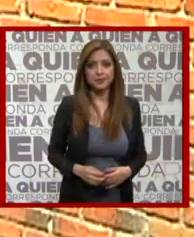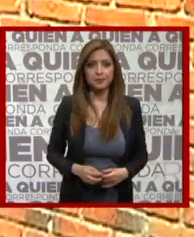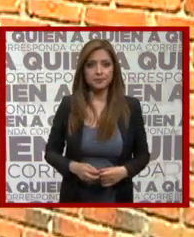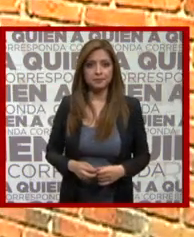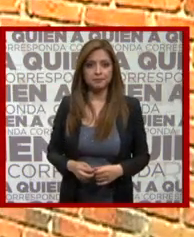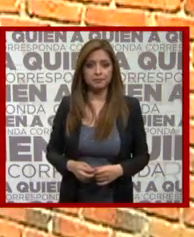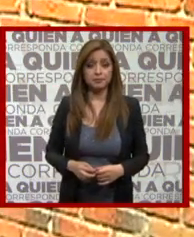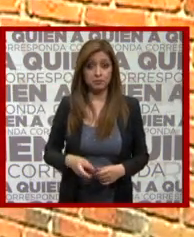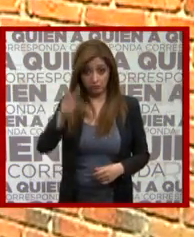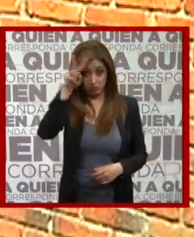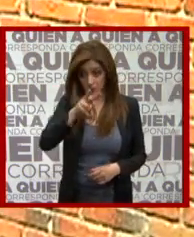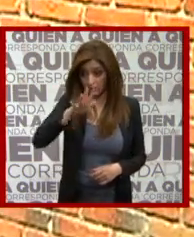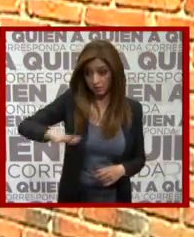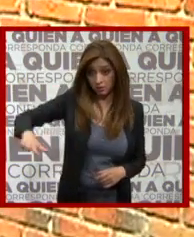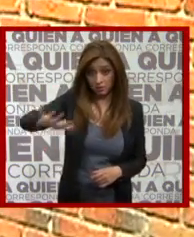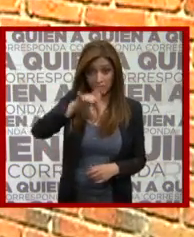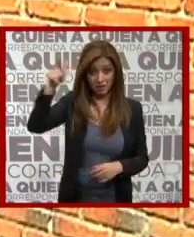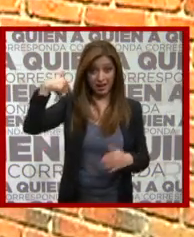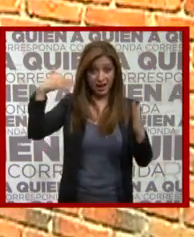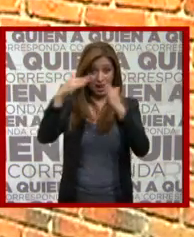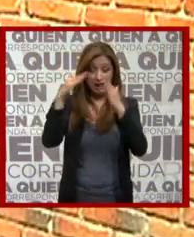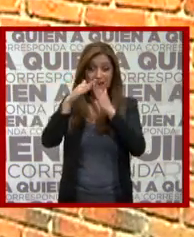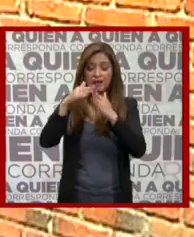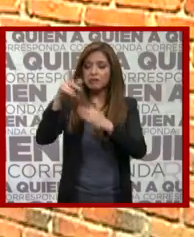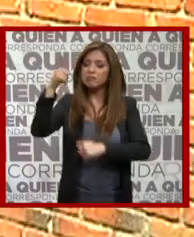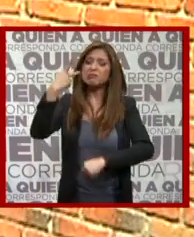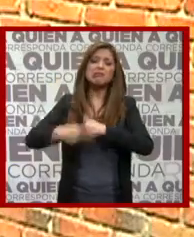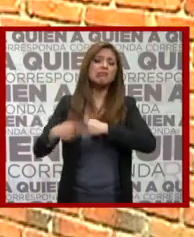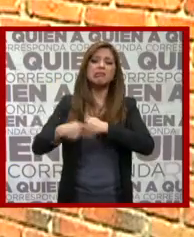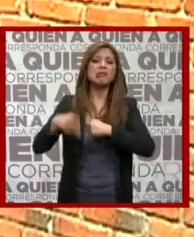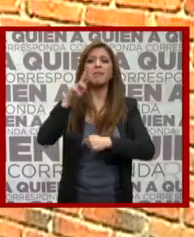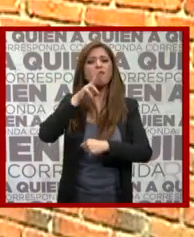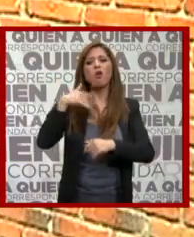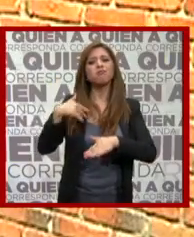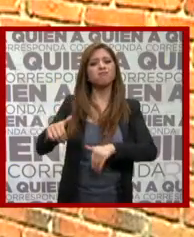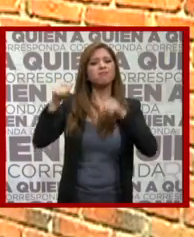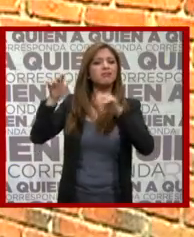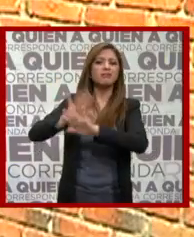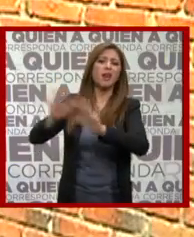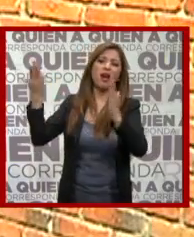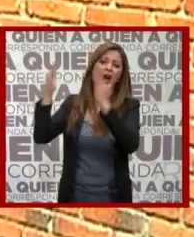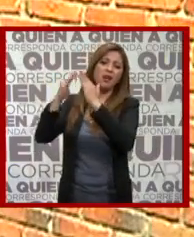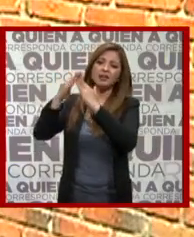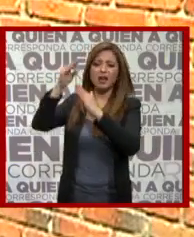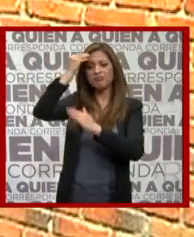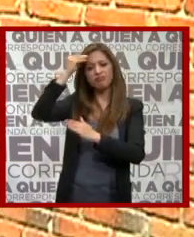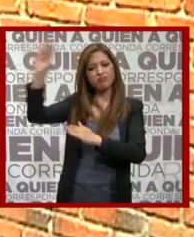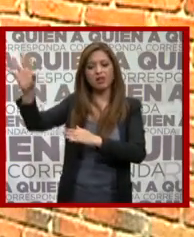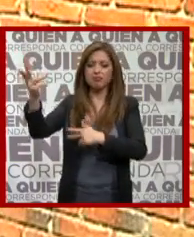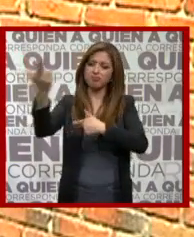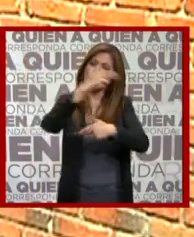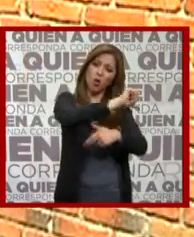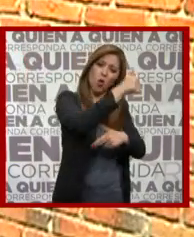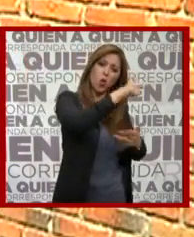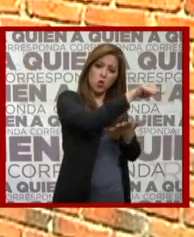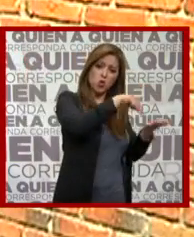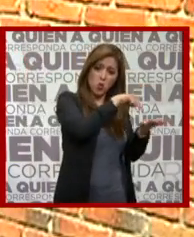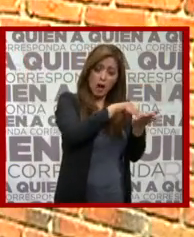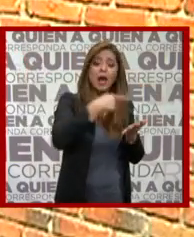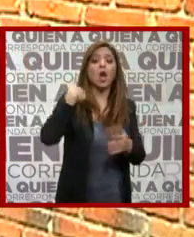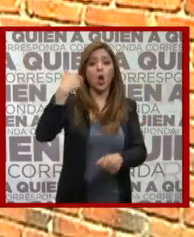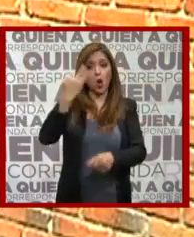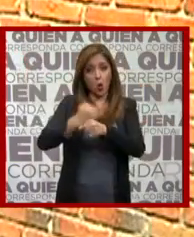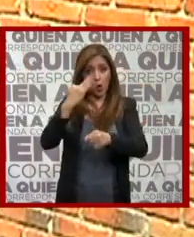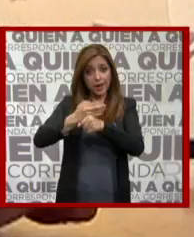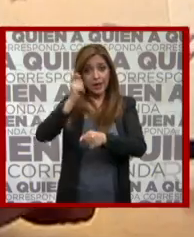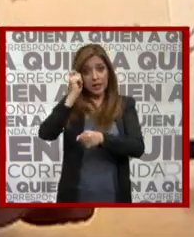la inseguridad que se vive en aquel lugar, pues decidimos dejar la vivienda y posteriormente tramitar